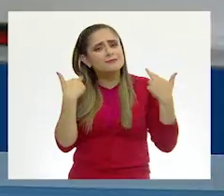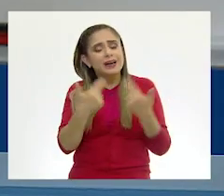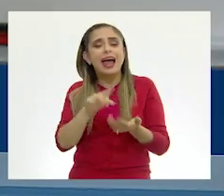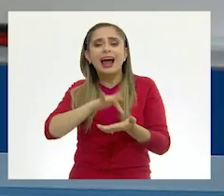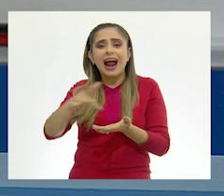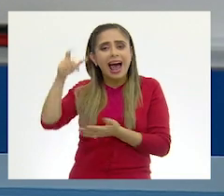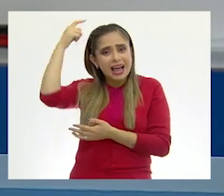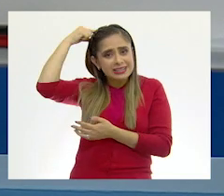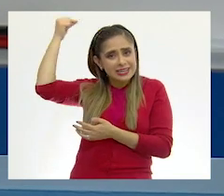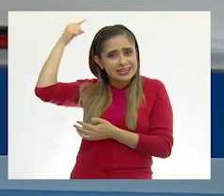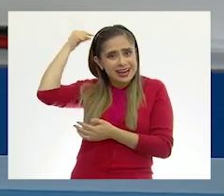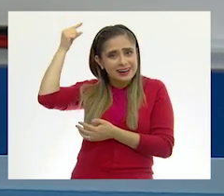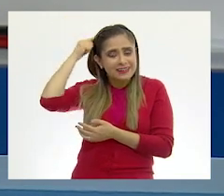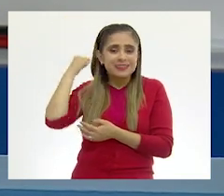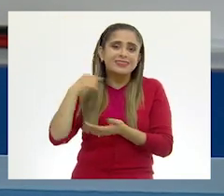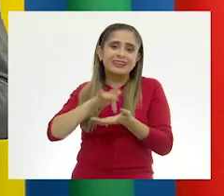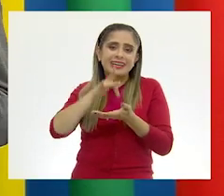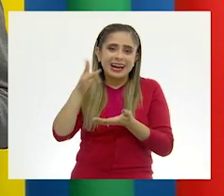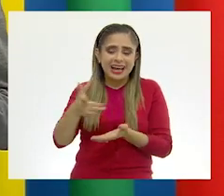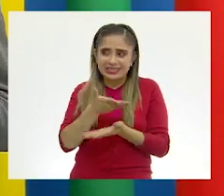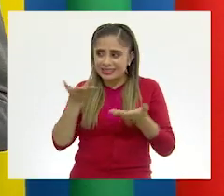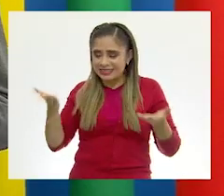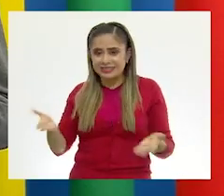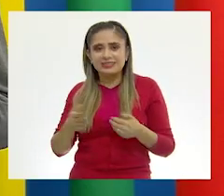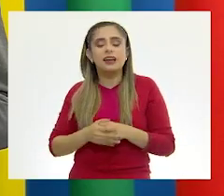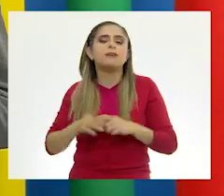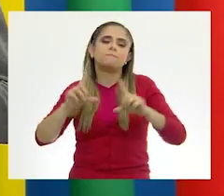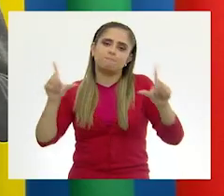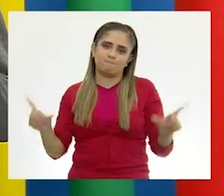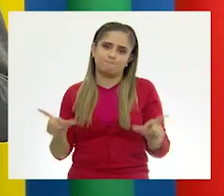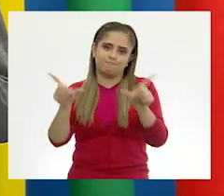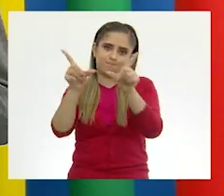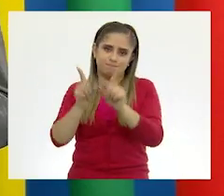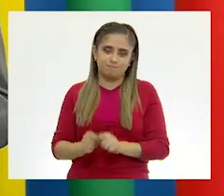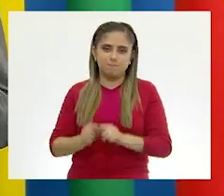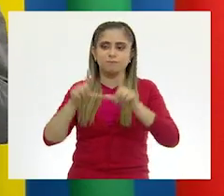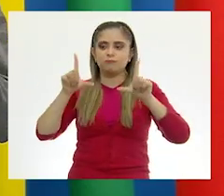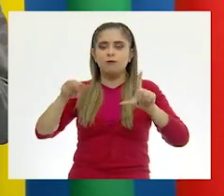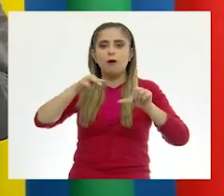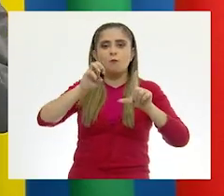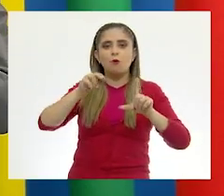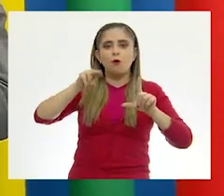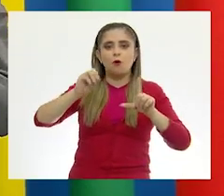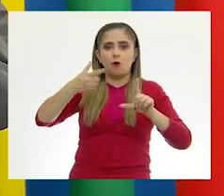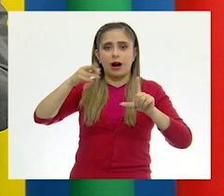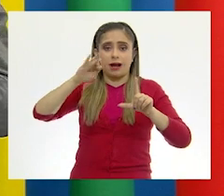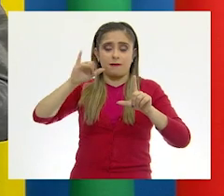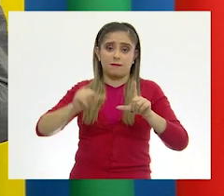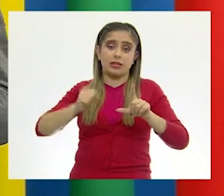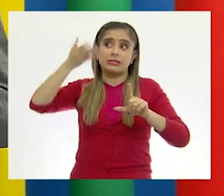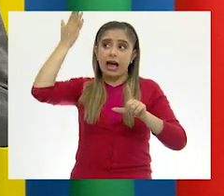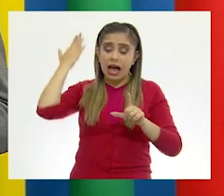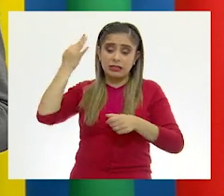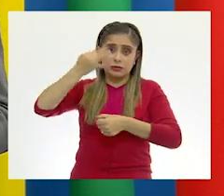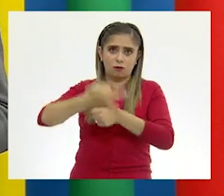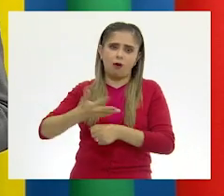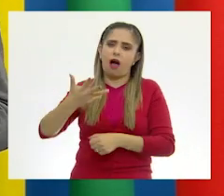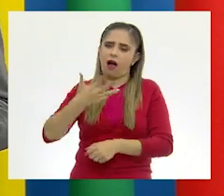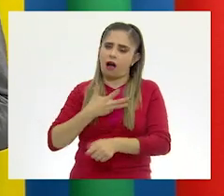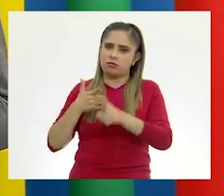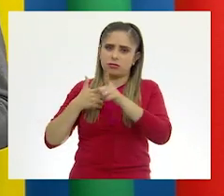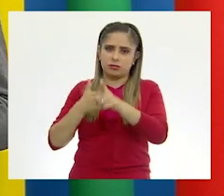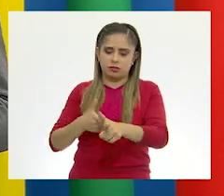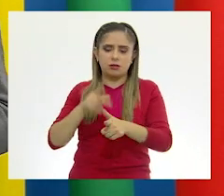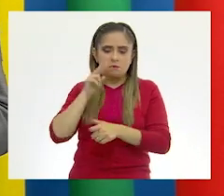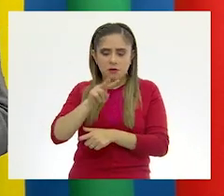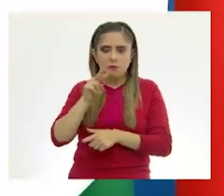muchas gracias. Gracias a ustedes. Hemos terminado con las monografías son lo de hoy y de ayer. Espero que lo hayan